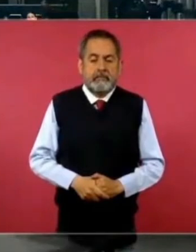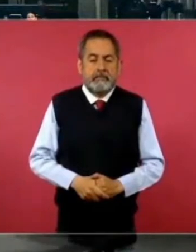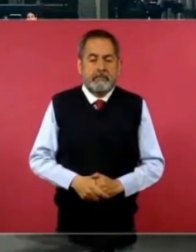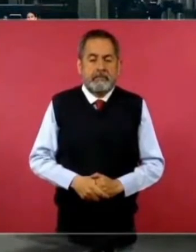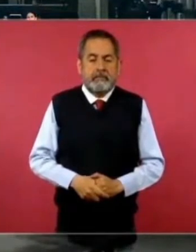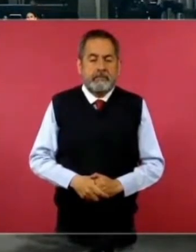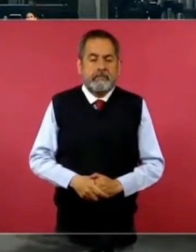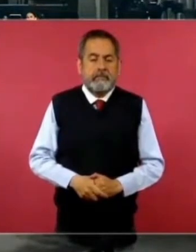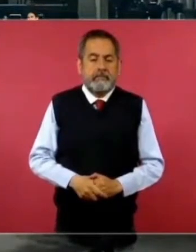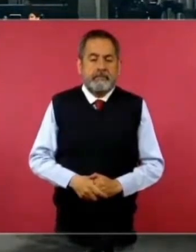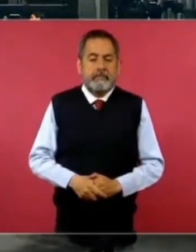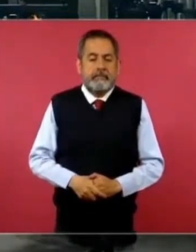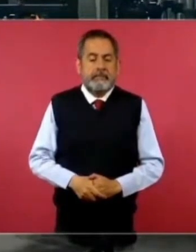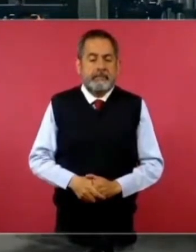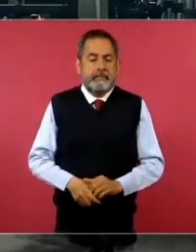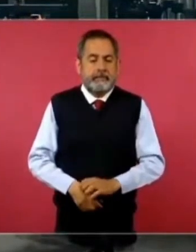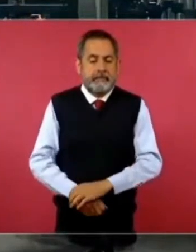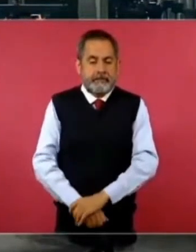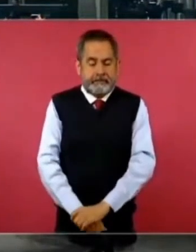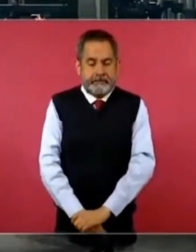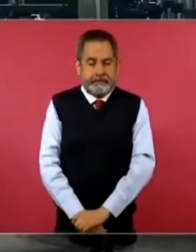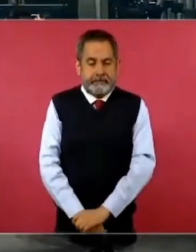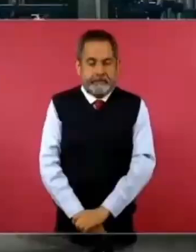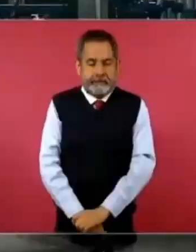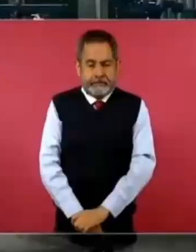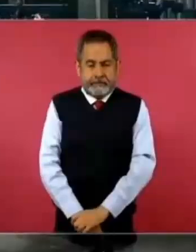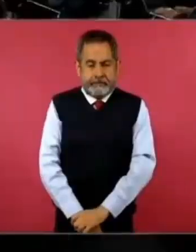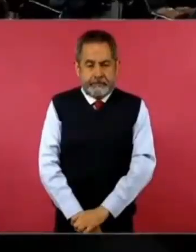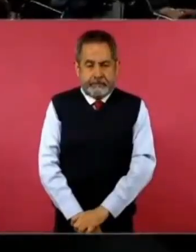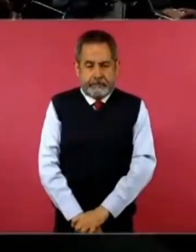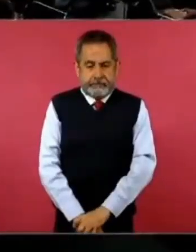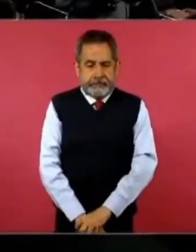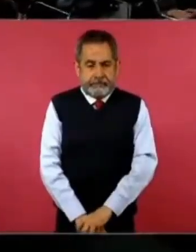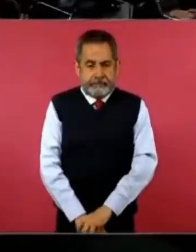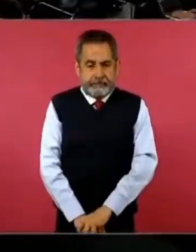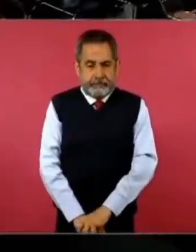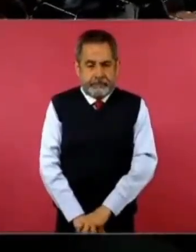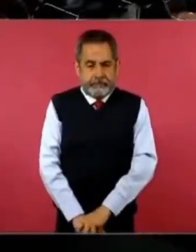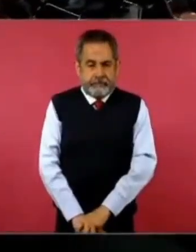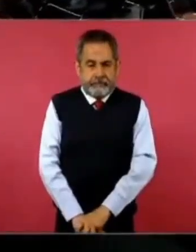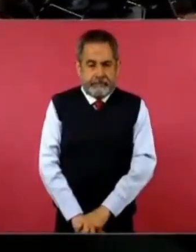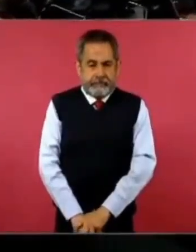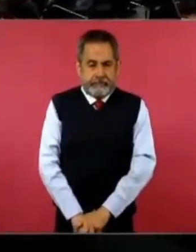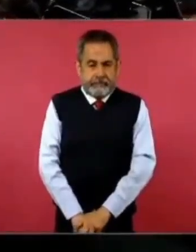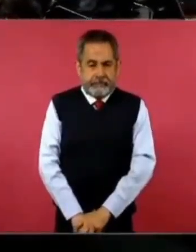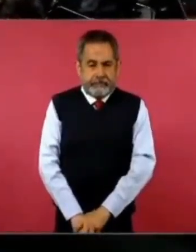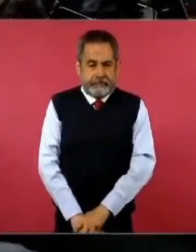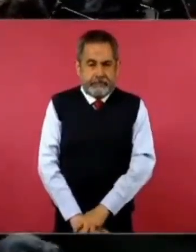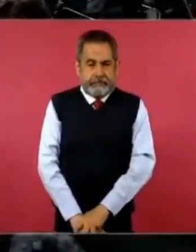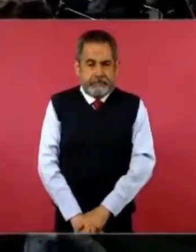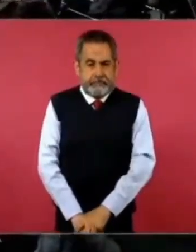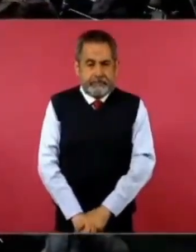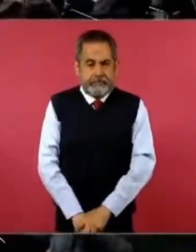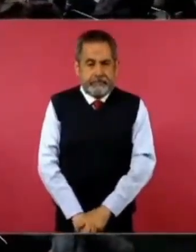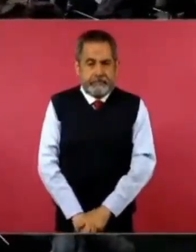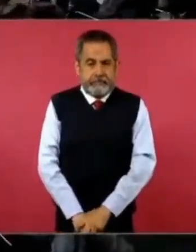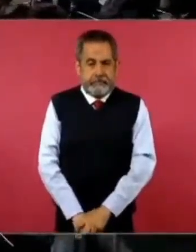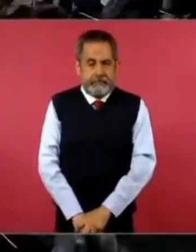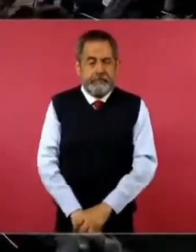De 1.399 y los irregulares son los Al revés. Al revés, sí. Sí. Nada más porque se dijo